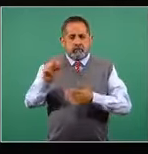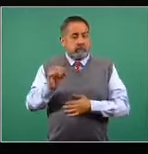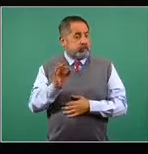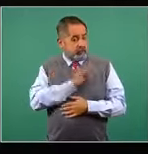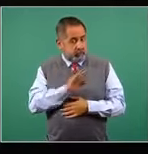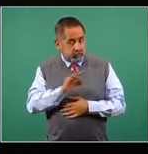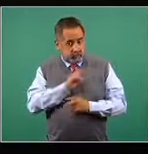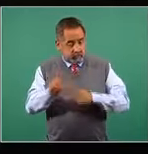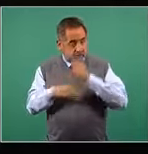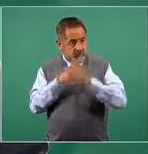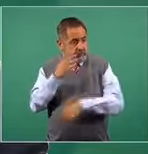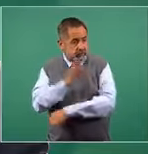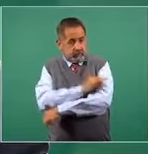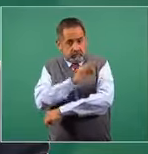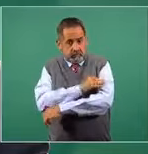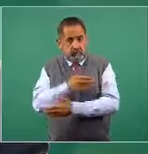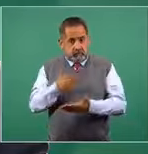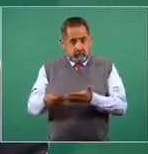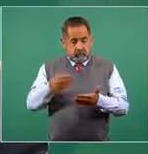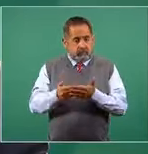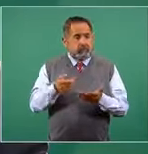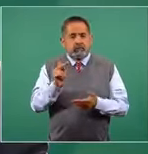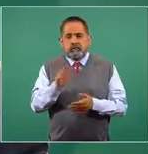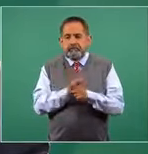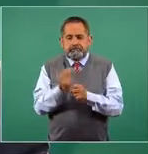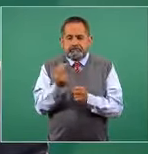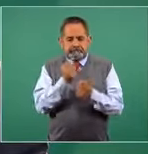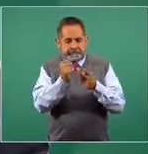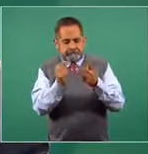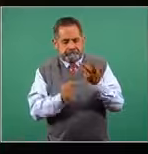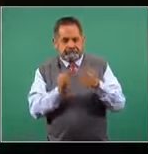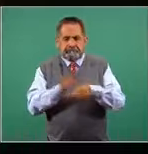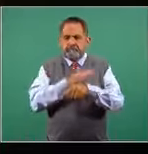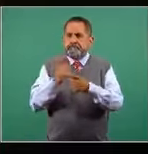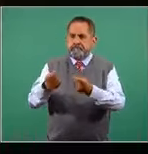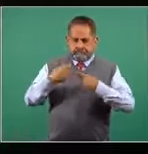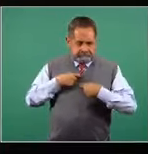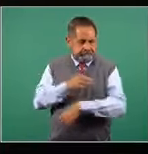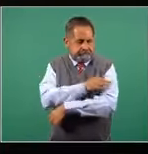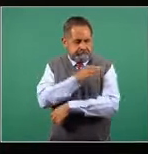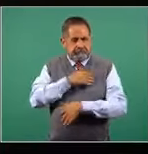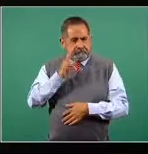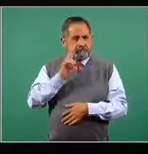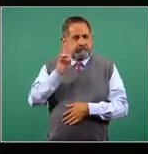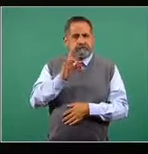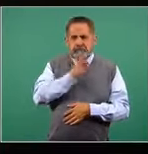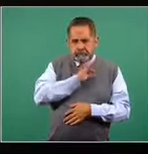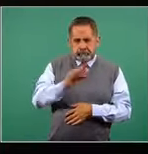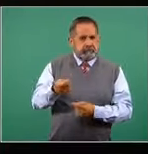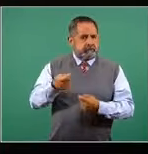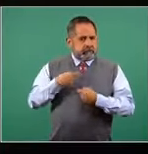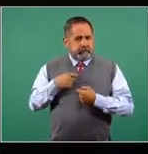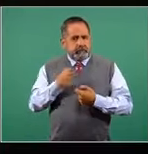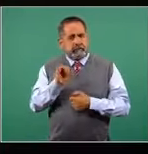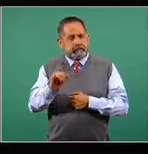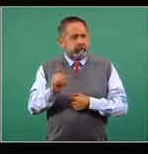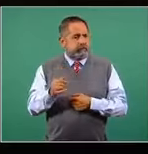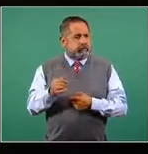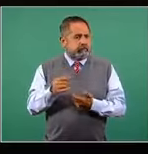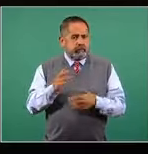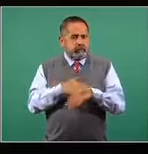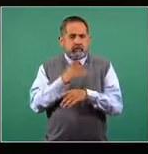Podrán acudir a vacunarse ahora, pero ¿qué requisitos necesitarán para cuando lleguen a un módulo de vacunación si los vacunen